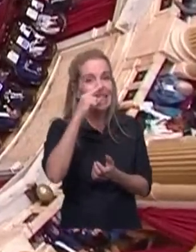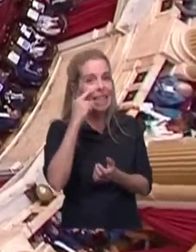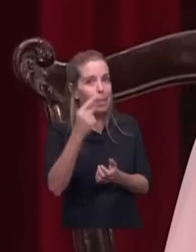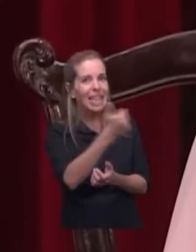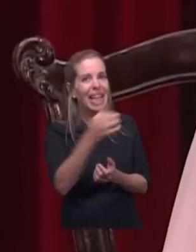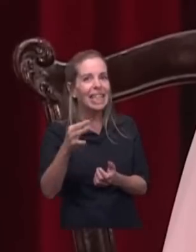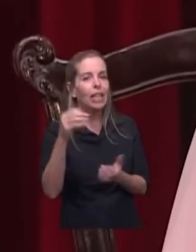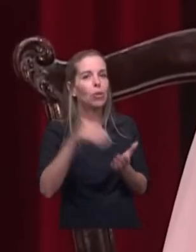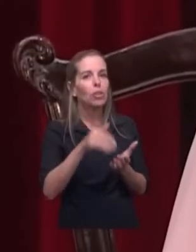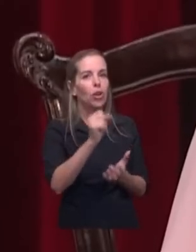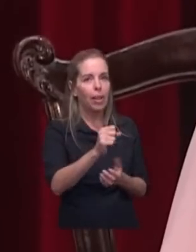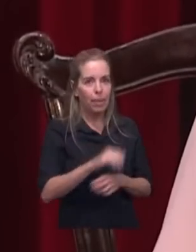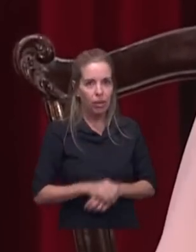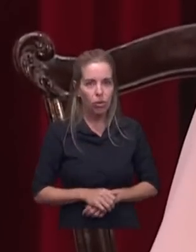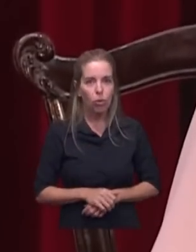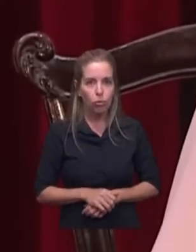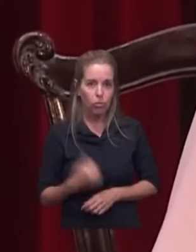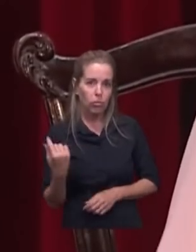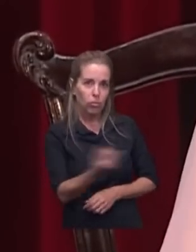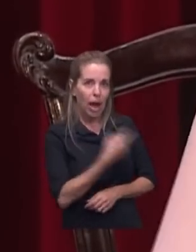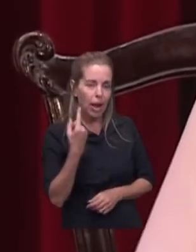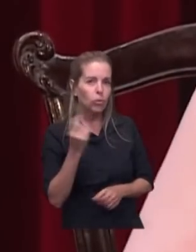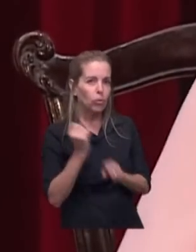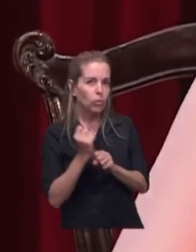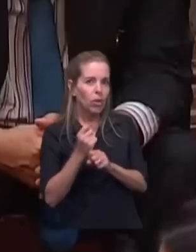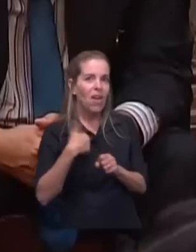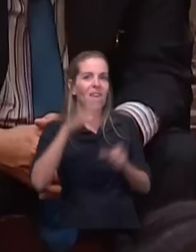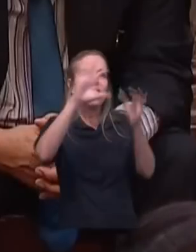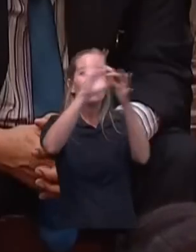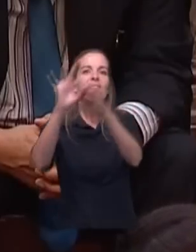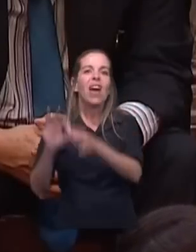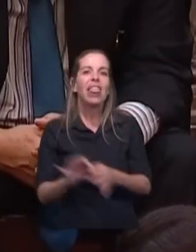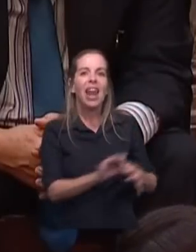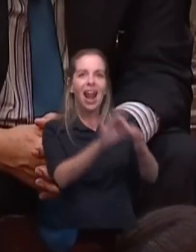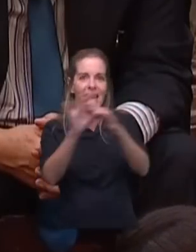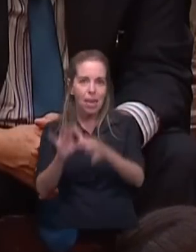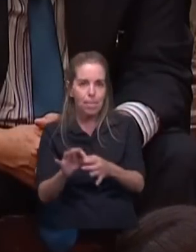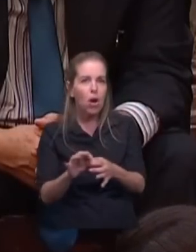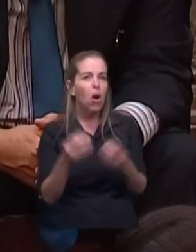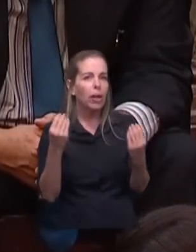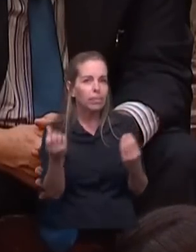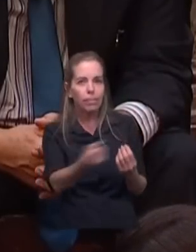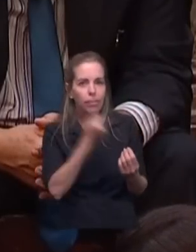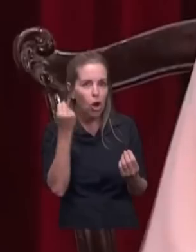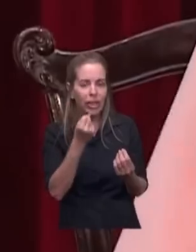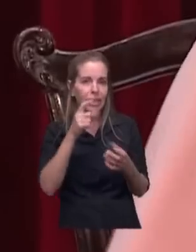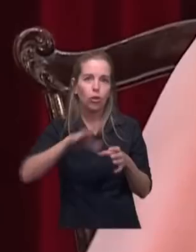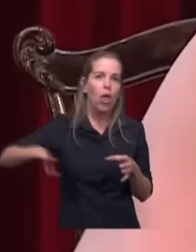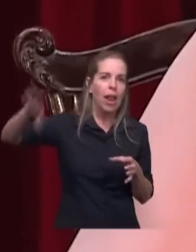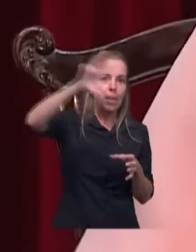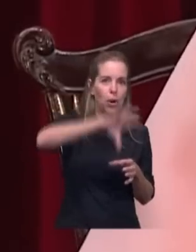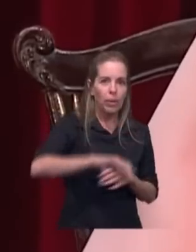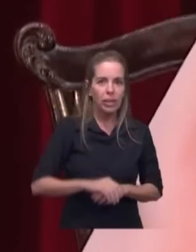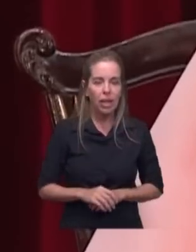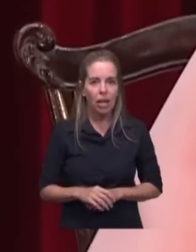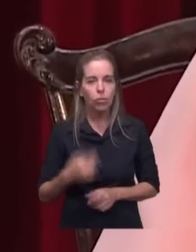pesos. Para nosotros, el federalismo es una dimensión incorporada desde todas las jurisdicciones.